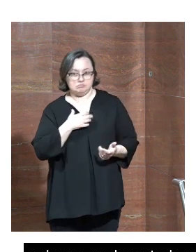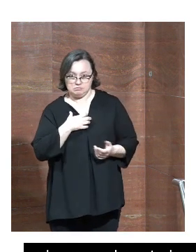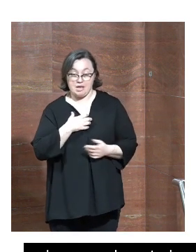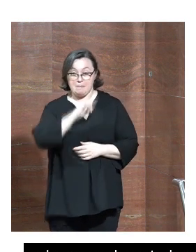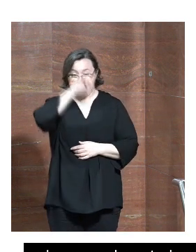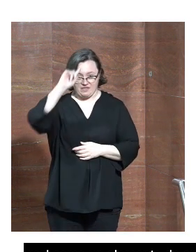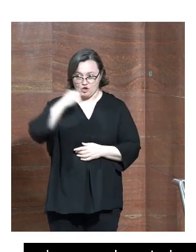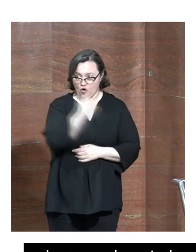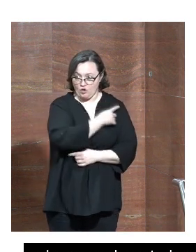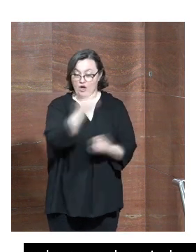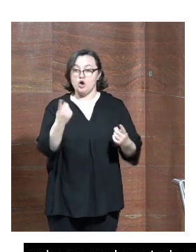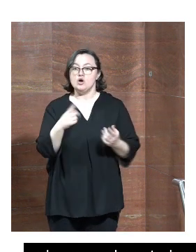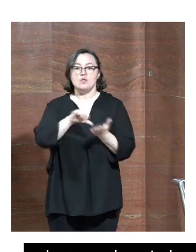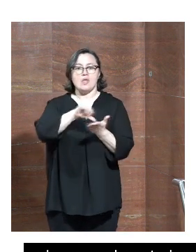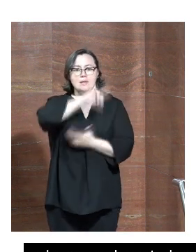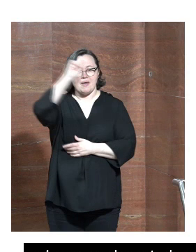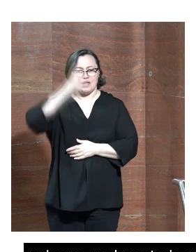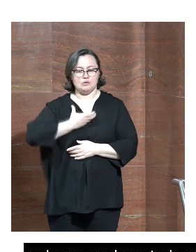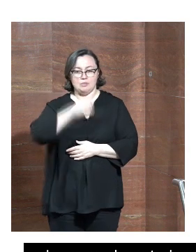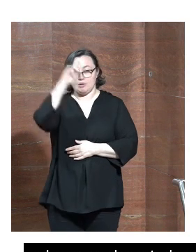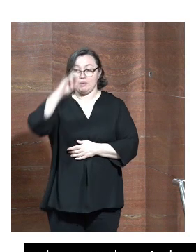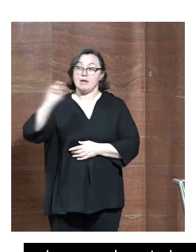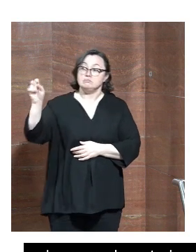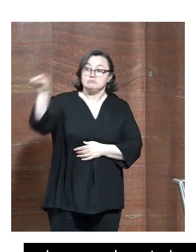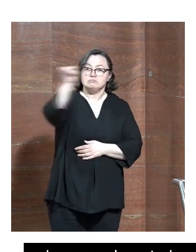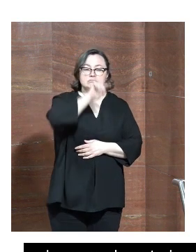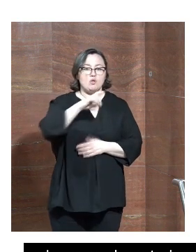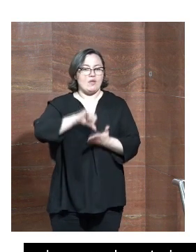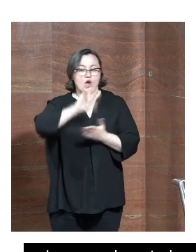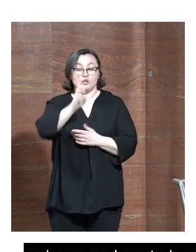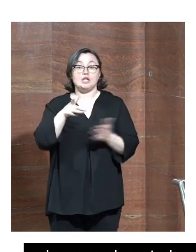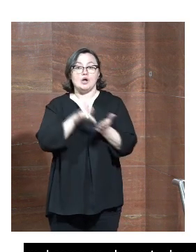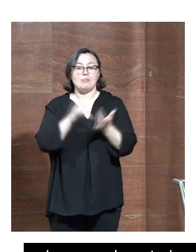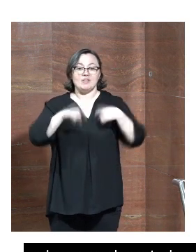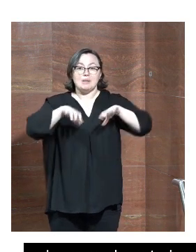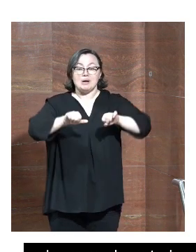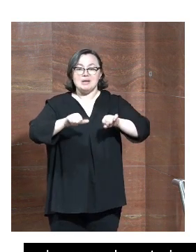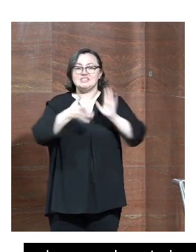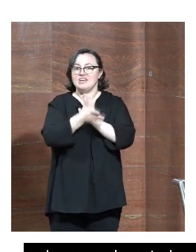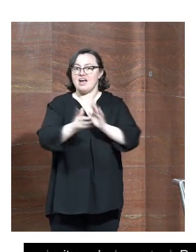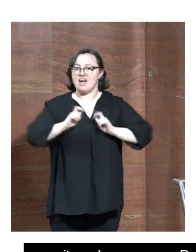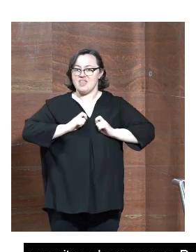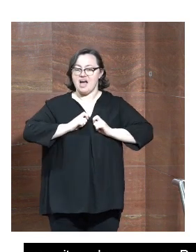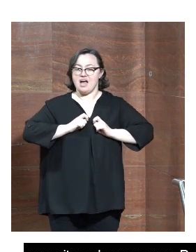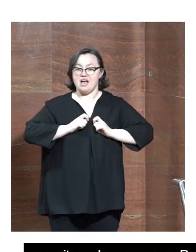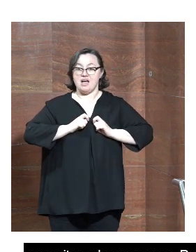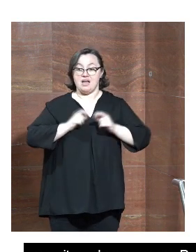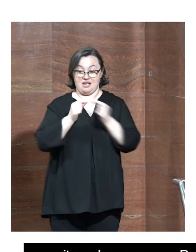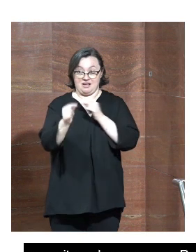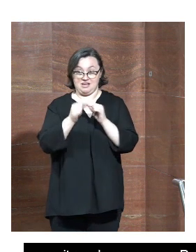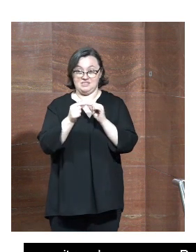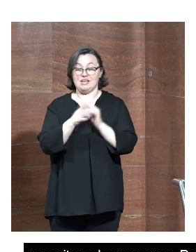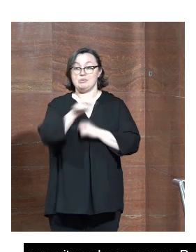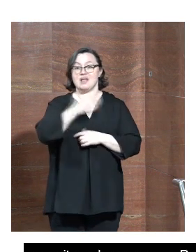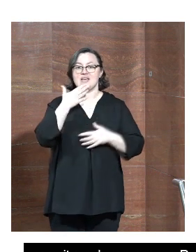en Madrid, lo digo, en el caso de Madrid, pero puede ser el caso de muchas otras ciudades, lo que nos ha permitido incrementar enormemente la relación electrónica es que, por ejemplo, a los